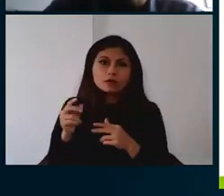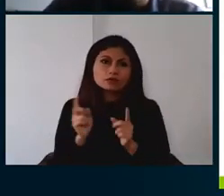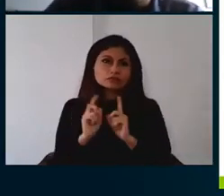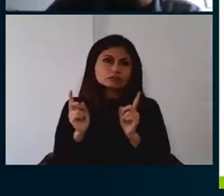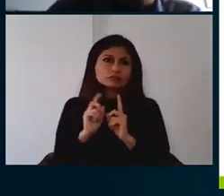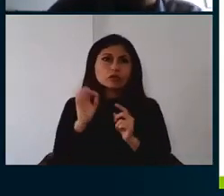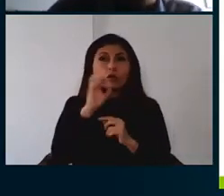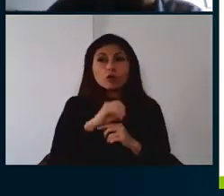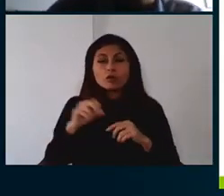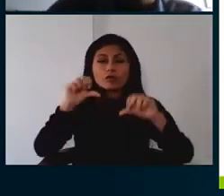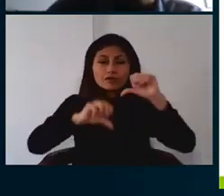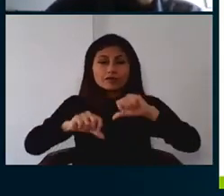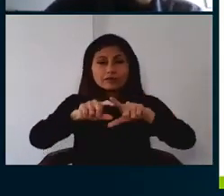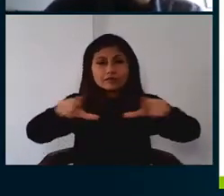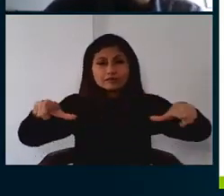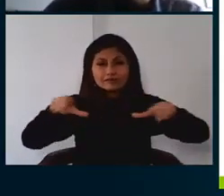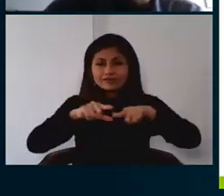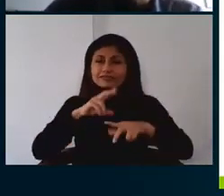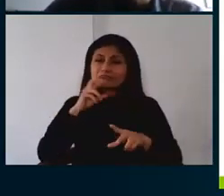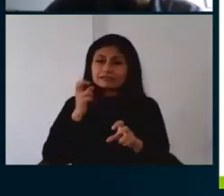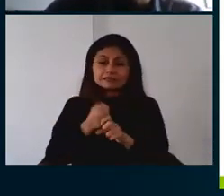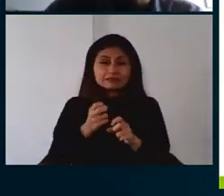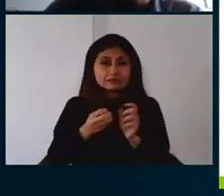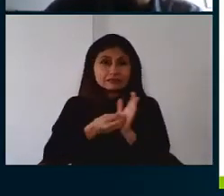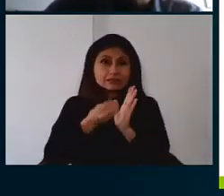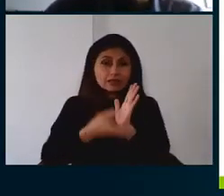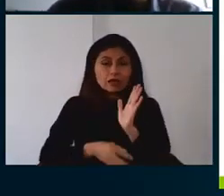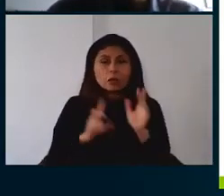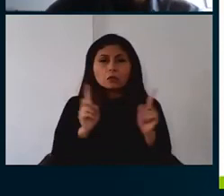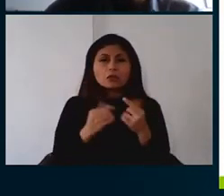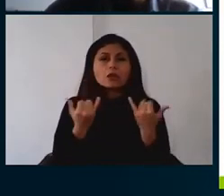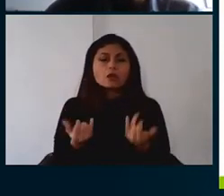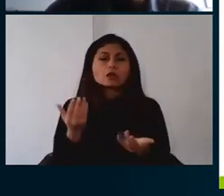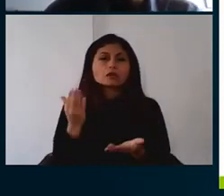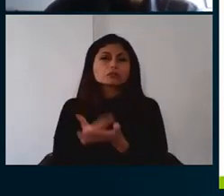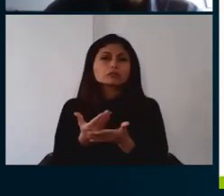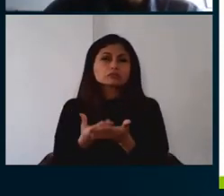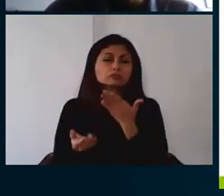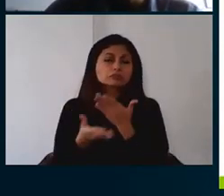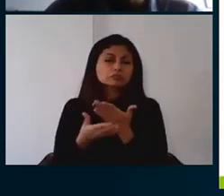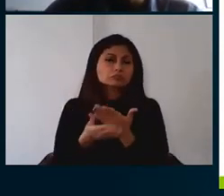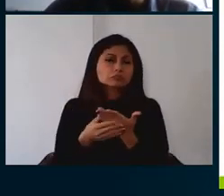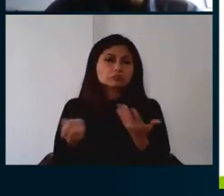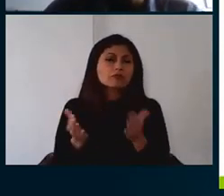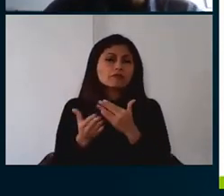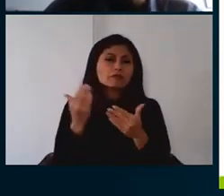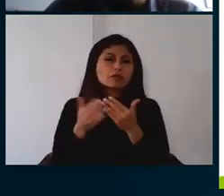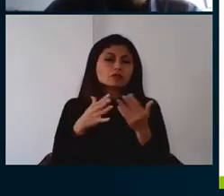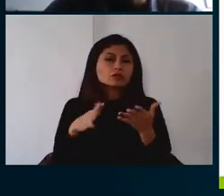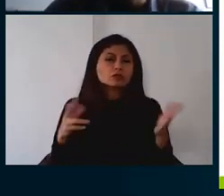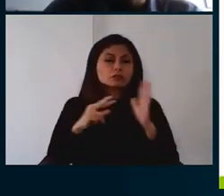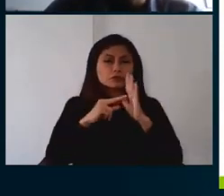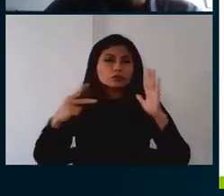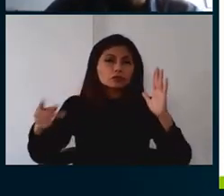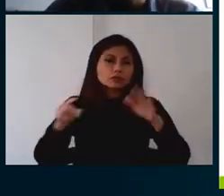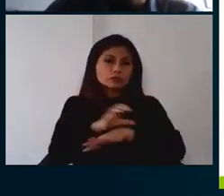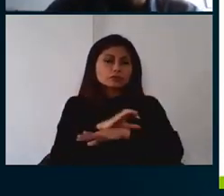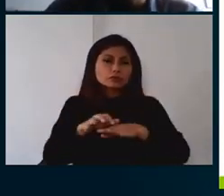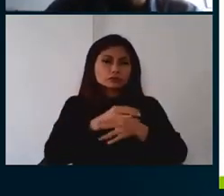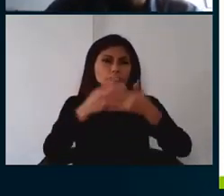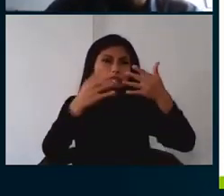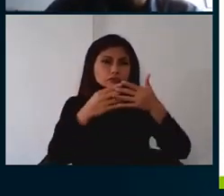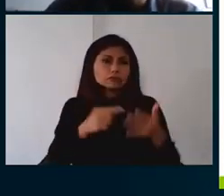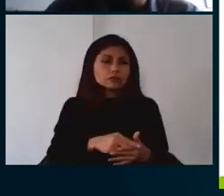complejos, sino que ya se pueden obtener resultados muy precisos y que describan con realismo lo que